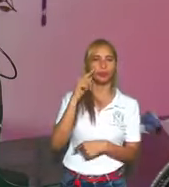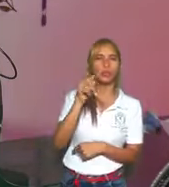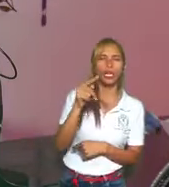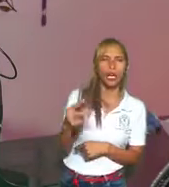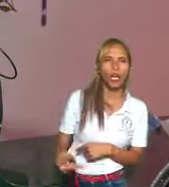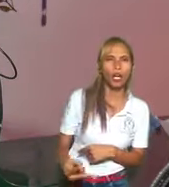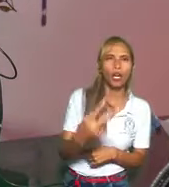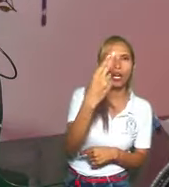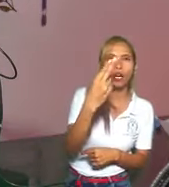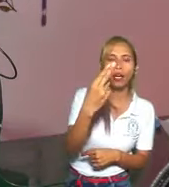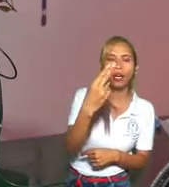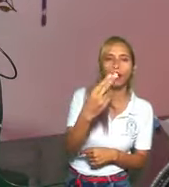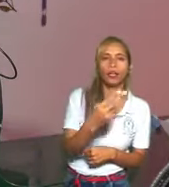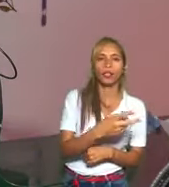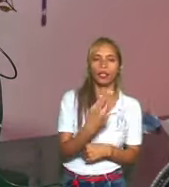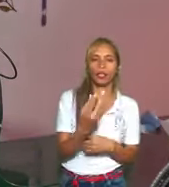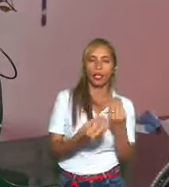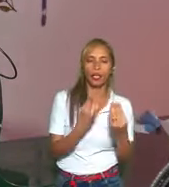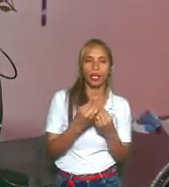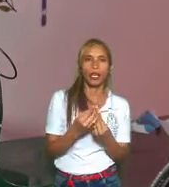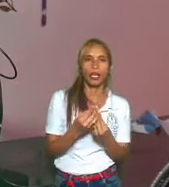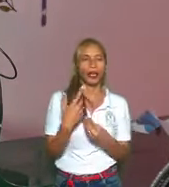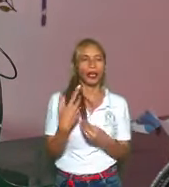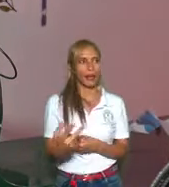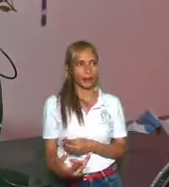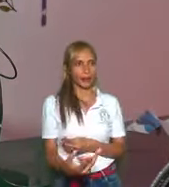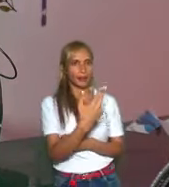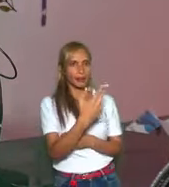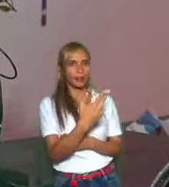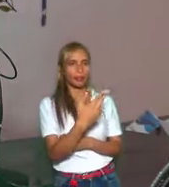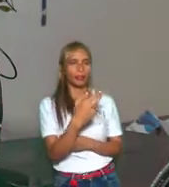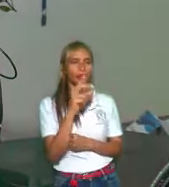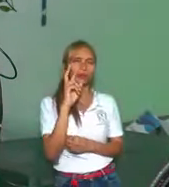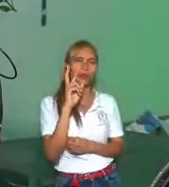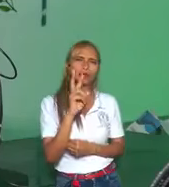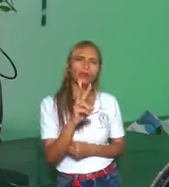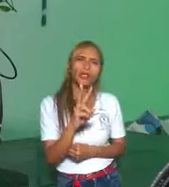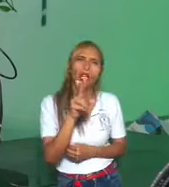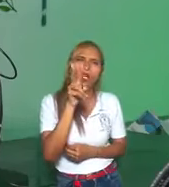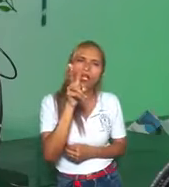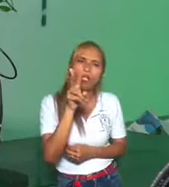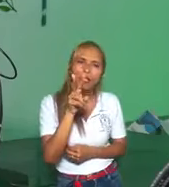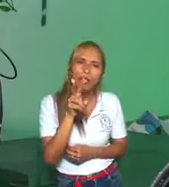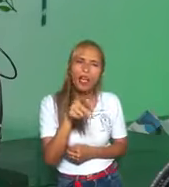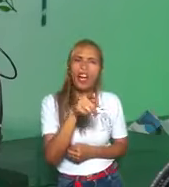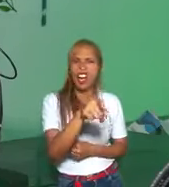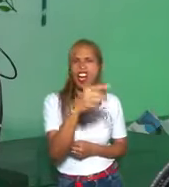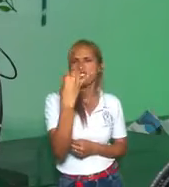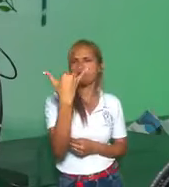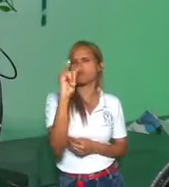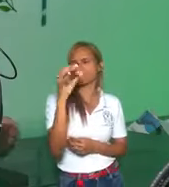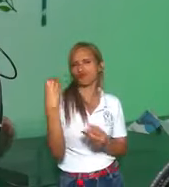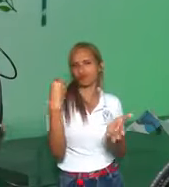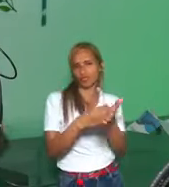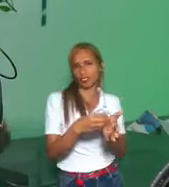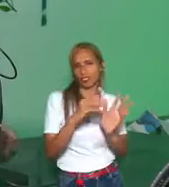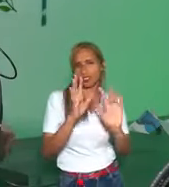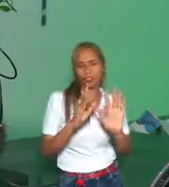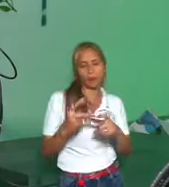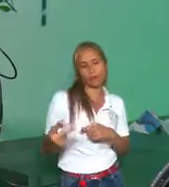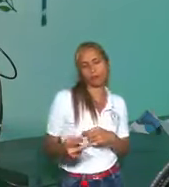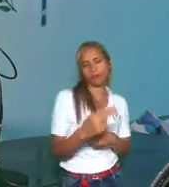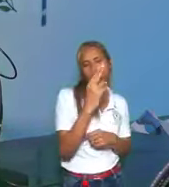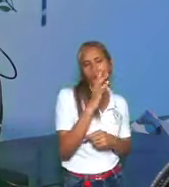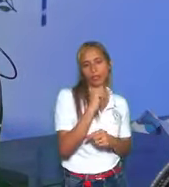a realizar, ya a ejecutar la suspensión, pues pueda ver que sí, efectivamente, ya realizó el pago de su factura, y así se